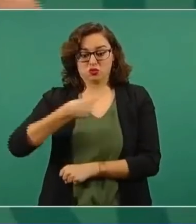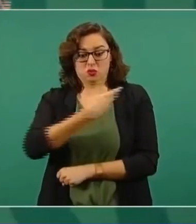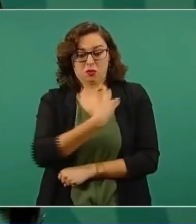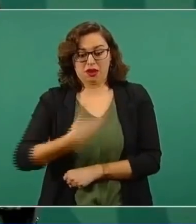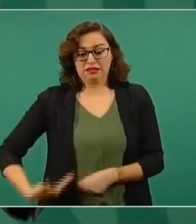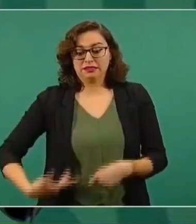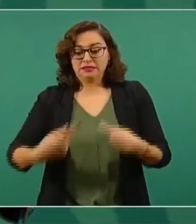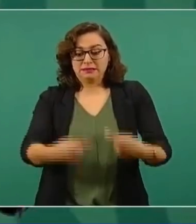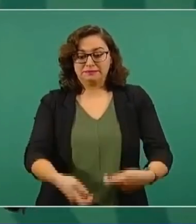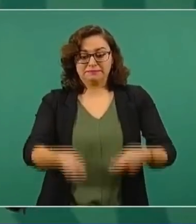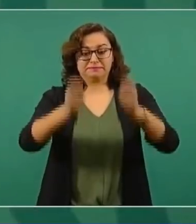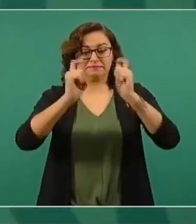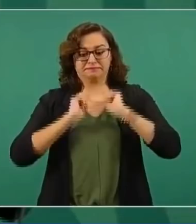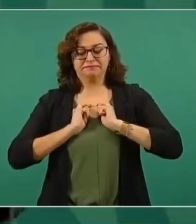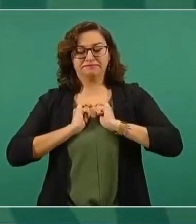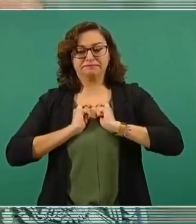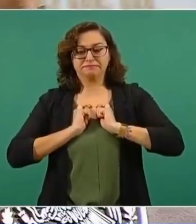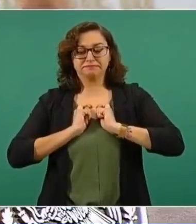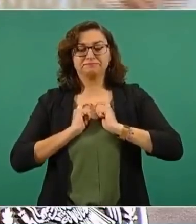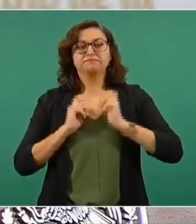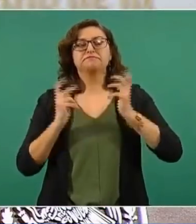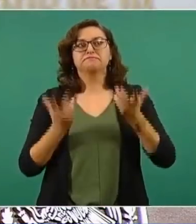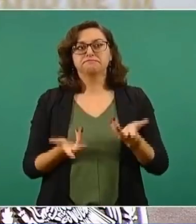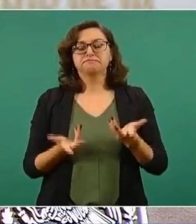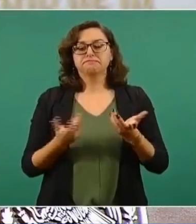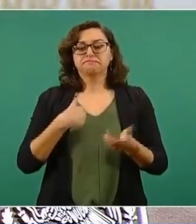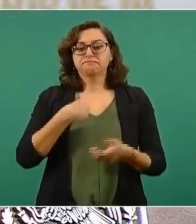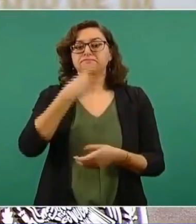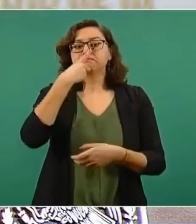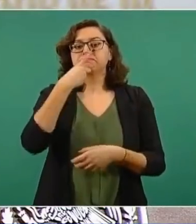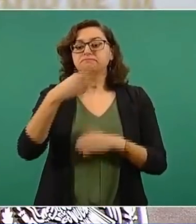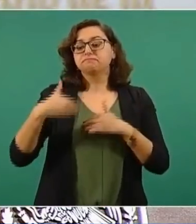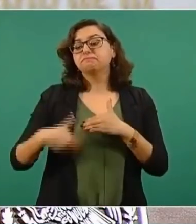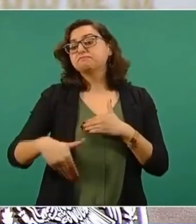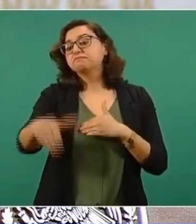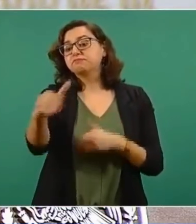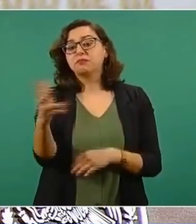¿Qué es lo que estamos haciendo? Pues